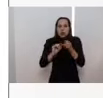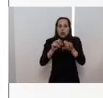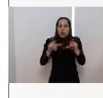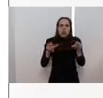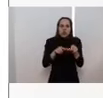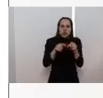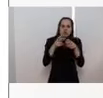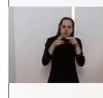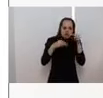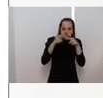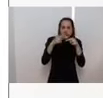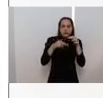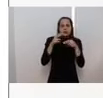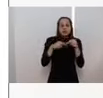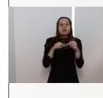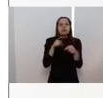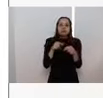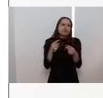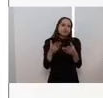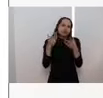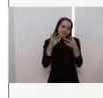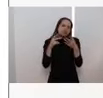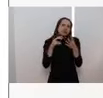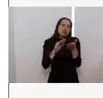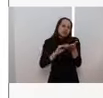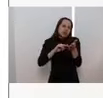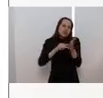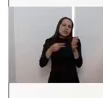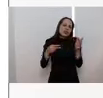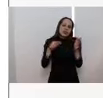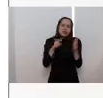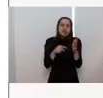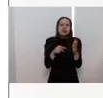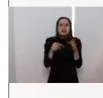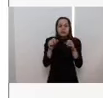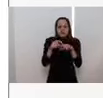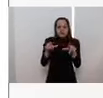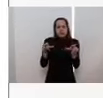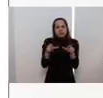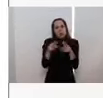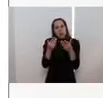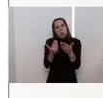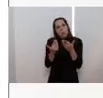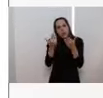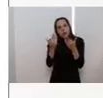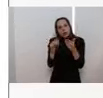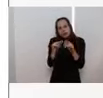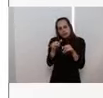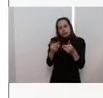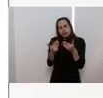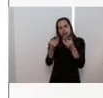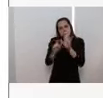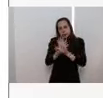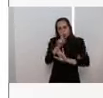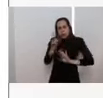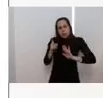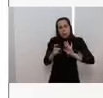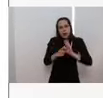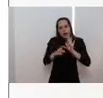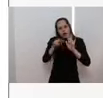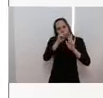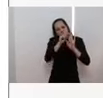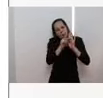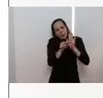una intervención importante y nos permite tener una subestación actualizada que cumple con todas las normas recién que